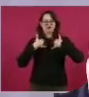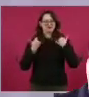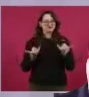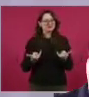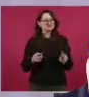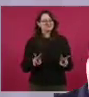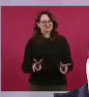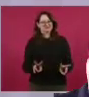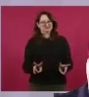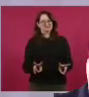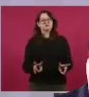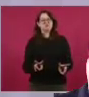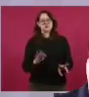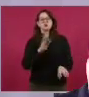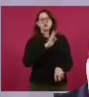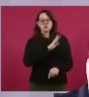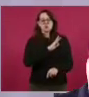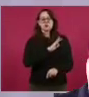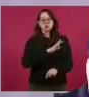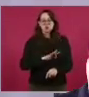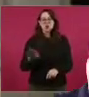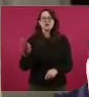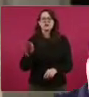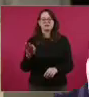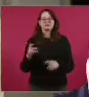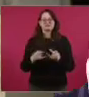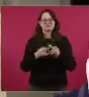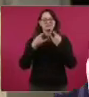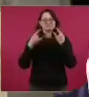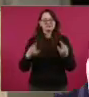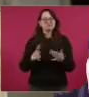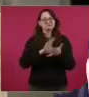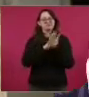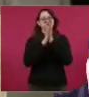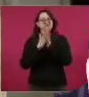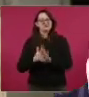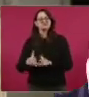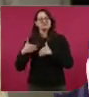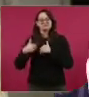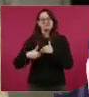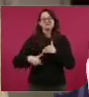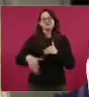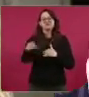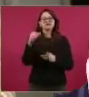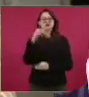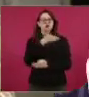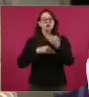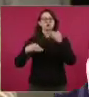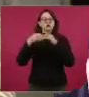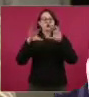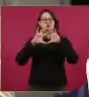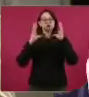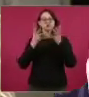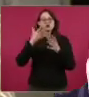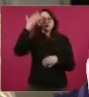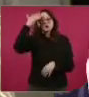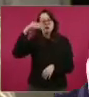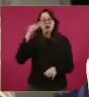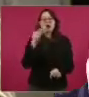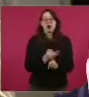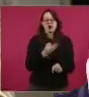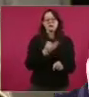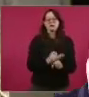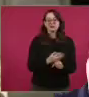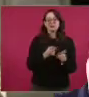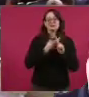que vamos a seguir construyendo la historia y que el mundo sepa en qué momento de la historia transita